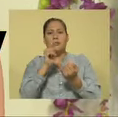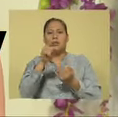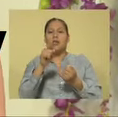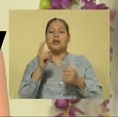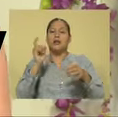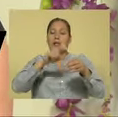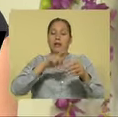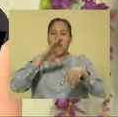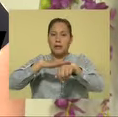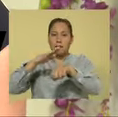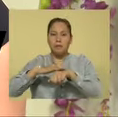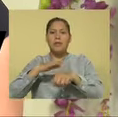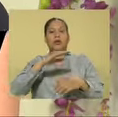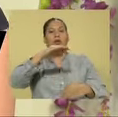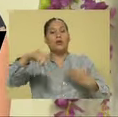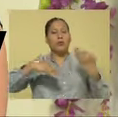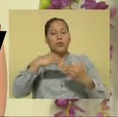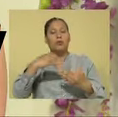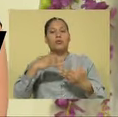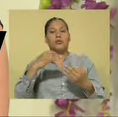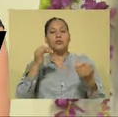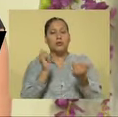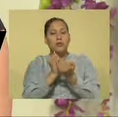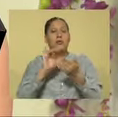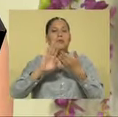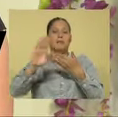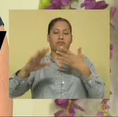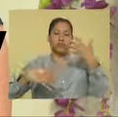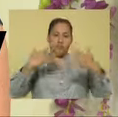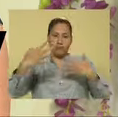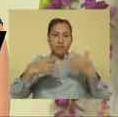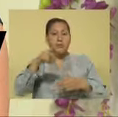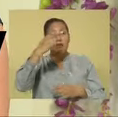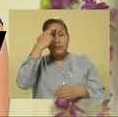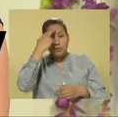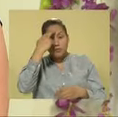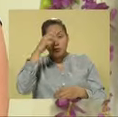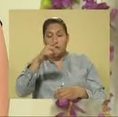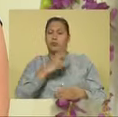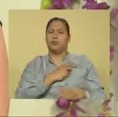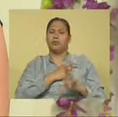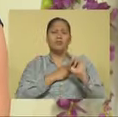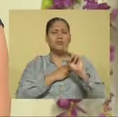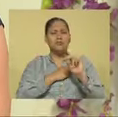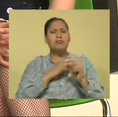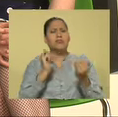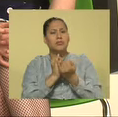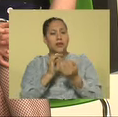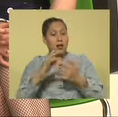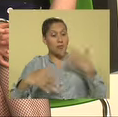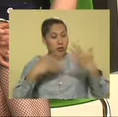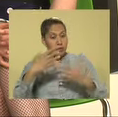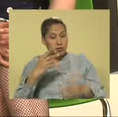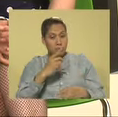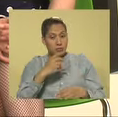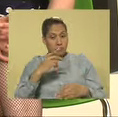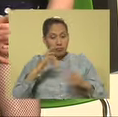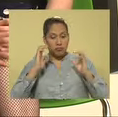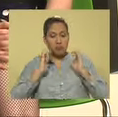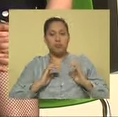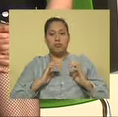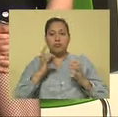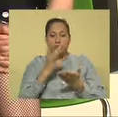y súmate a la campaña todas y todos contra la violencia Recuerda que no está sola y no nada más hay violencia física sino también